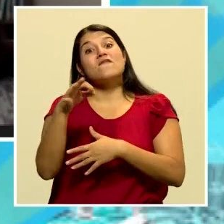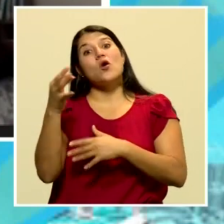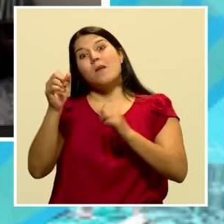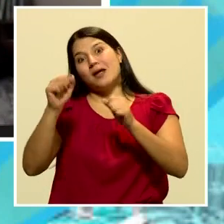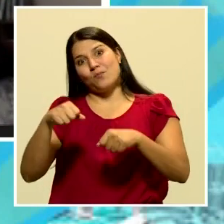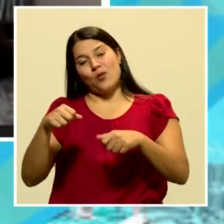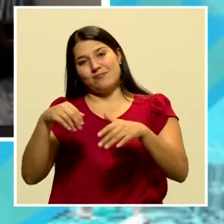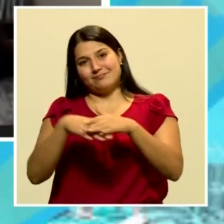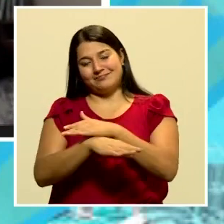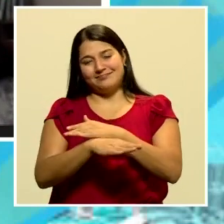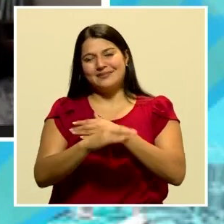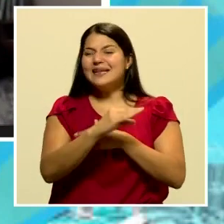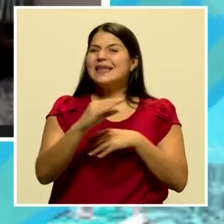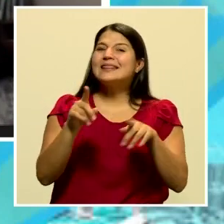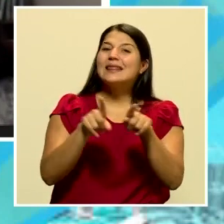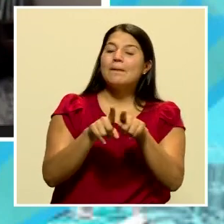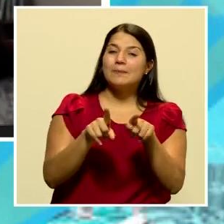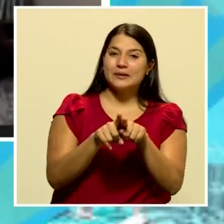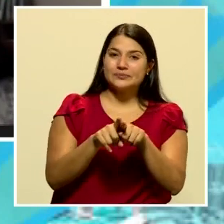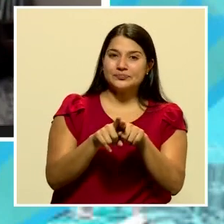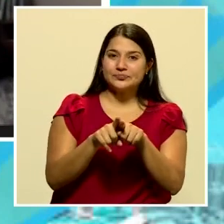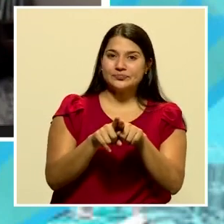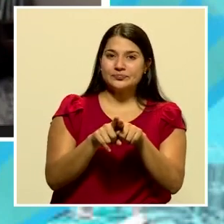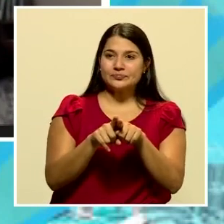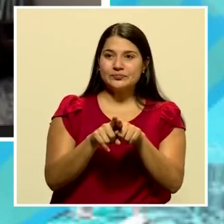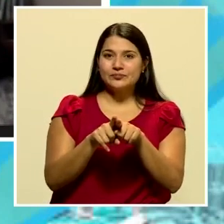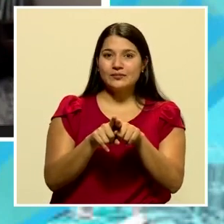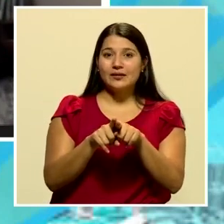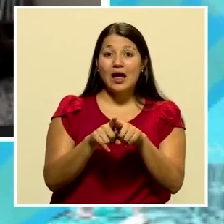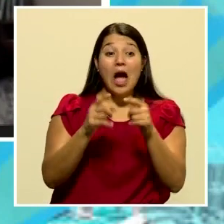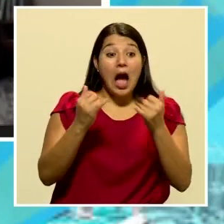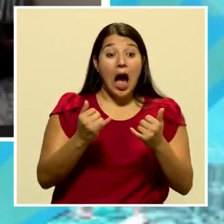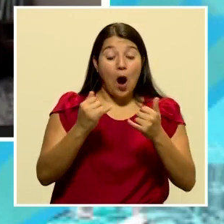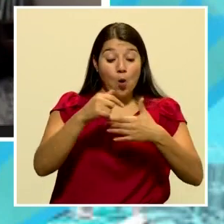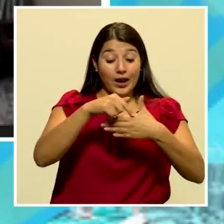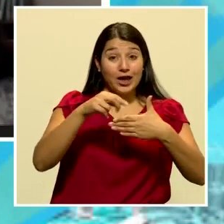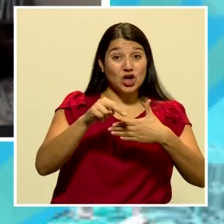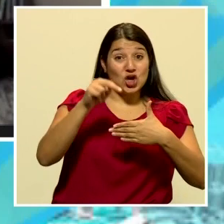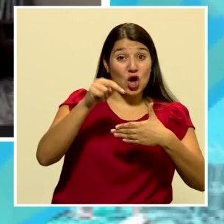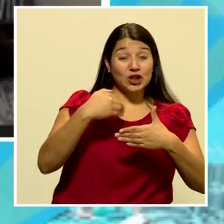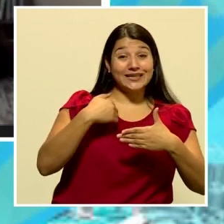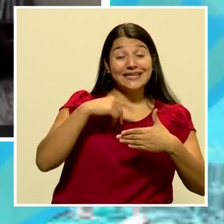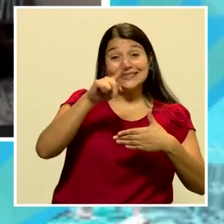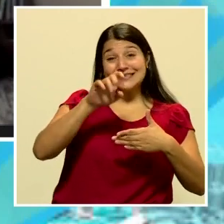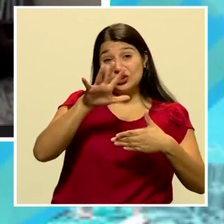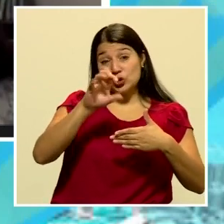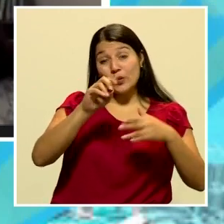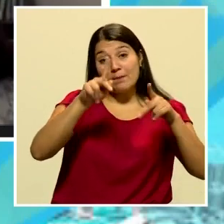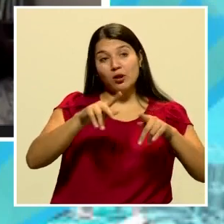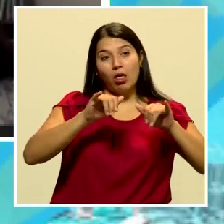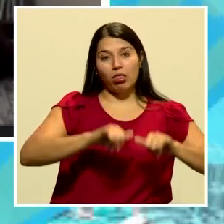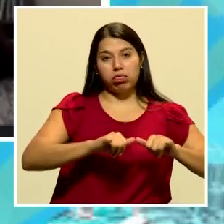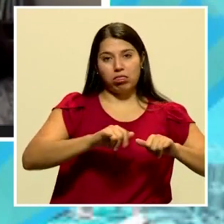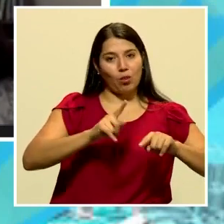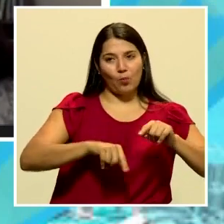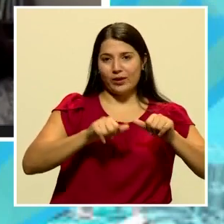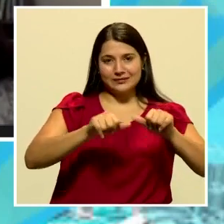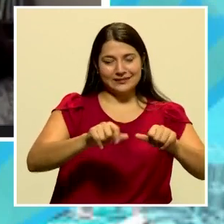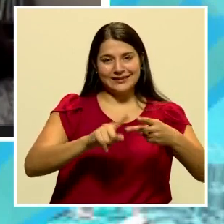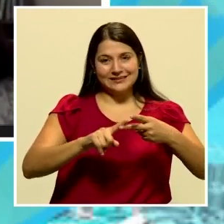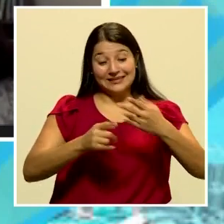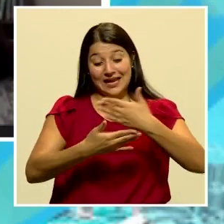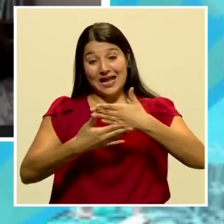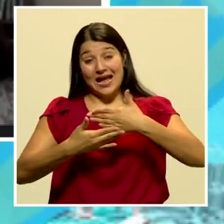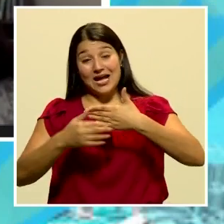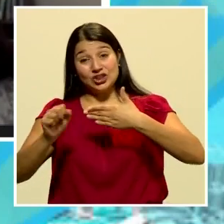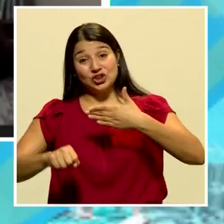Además, ambos CATEM están sobrepoblados. El del norte en este momento tiene 150 personas y el del sur 120, según